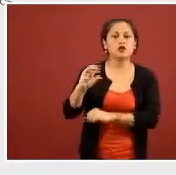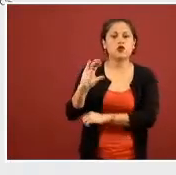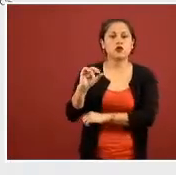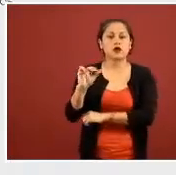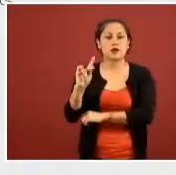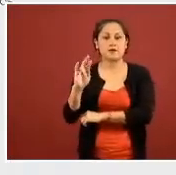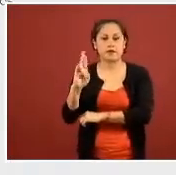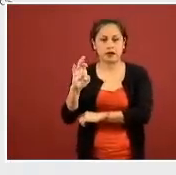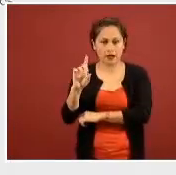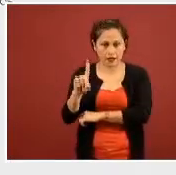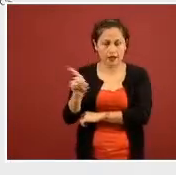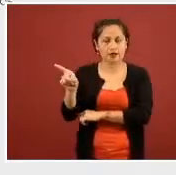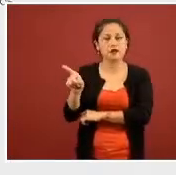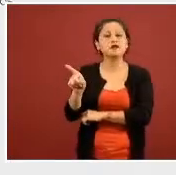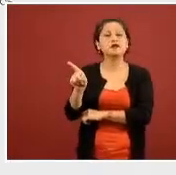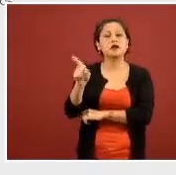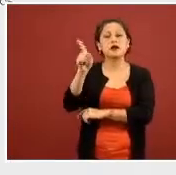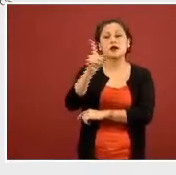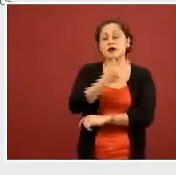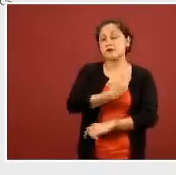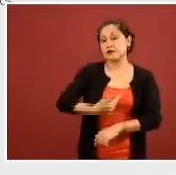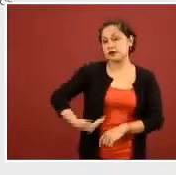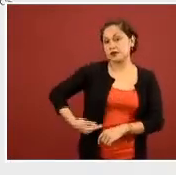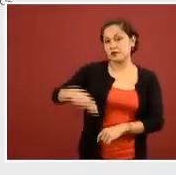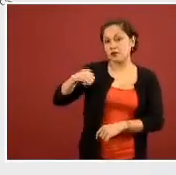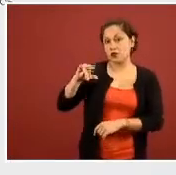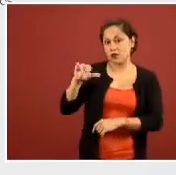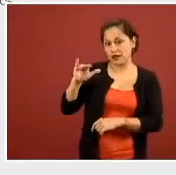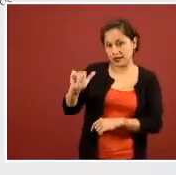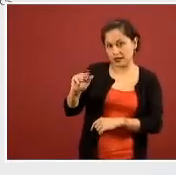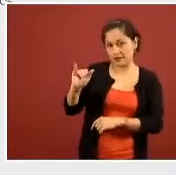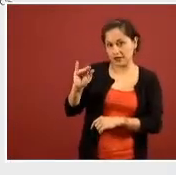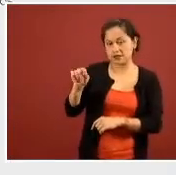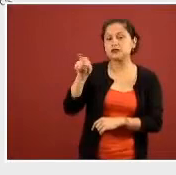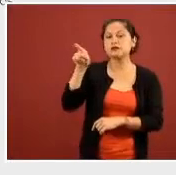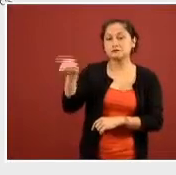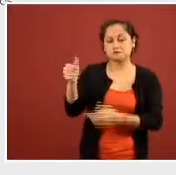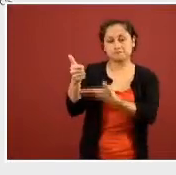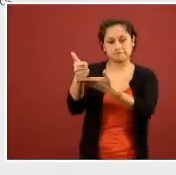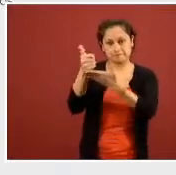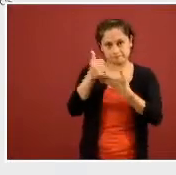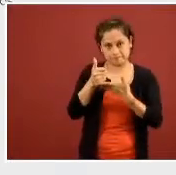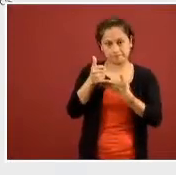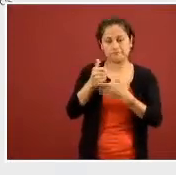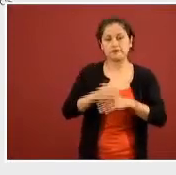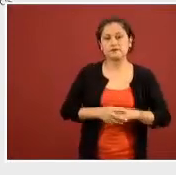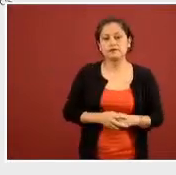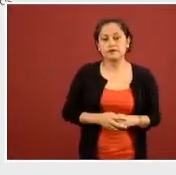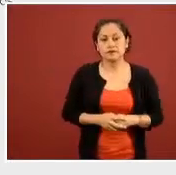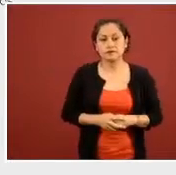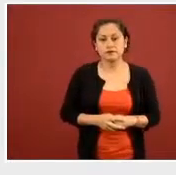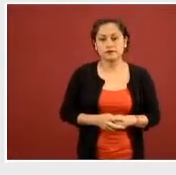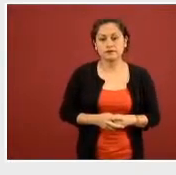presidenta, la maestra Mónica Maxice Duaige. Y ya